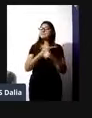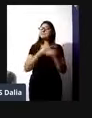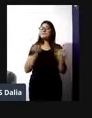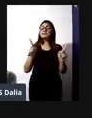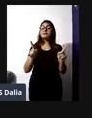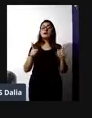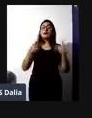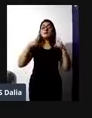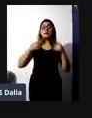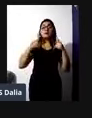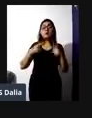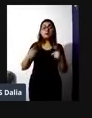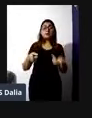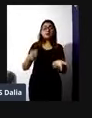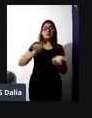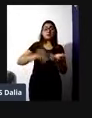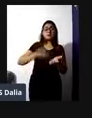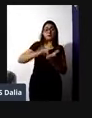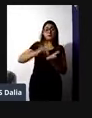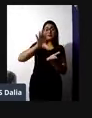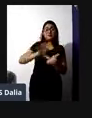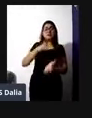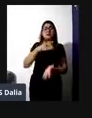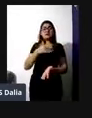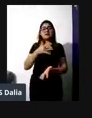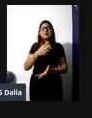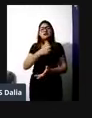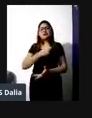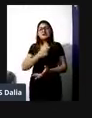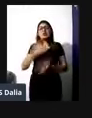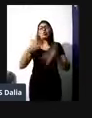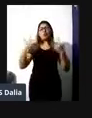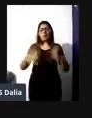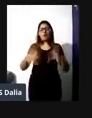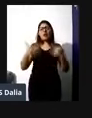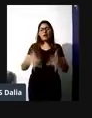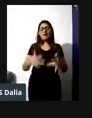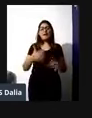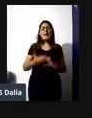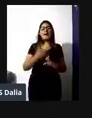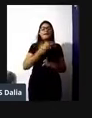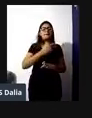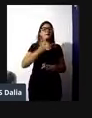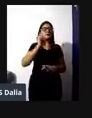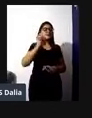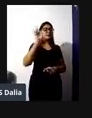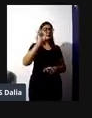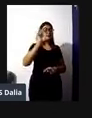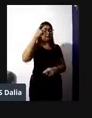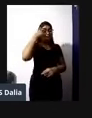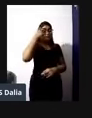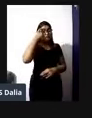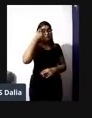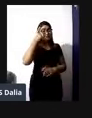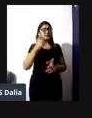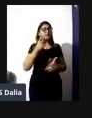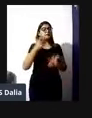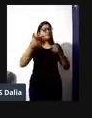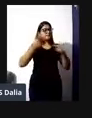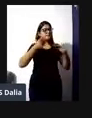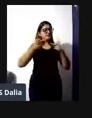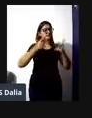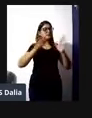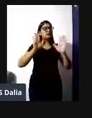con una discapacidad puede ser doloroso y puede ser algo que no se trabajó en su momento y que por eso genera un poquito de